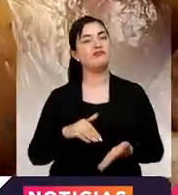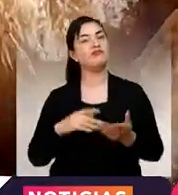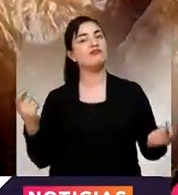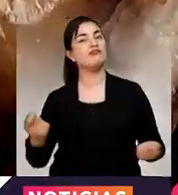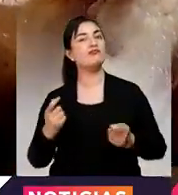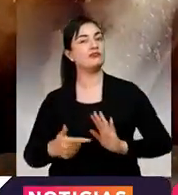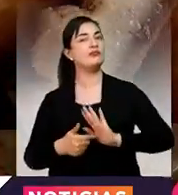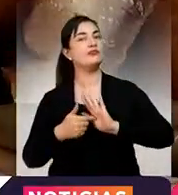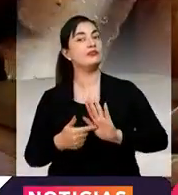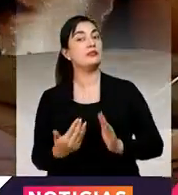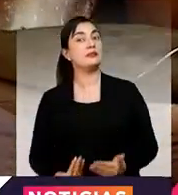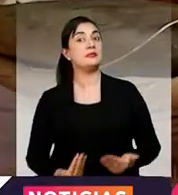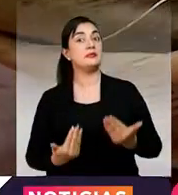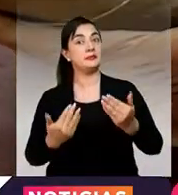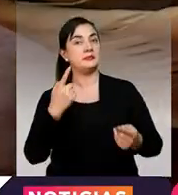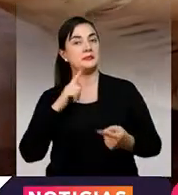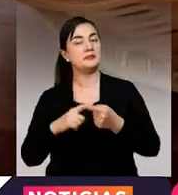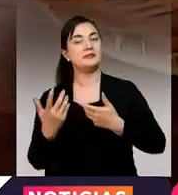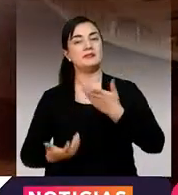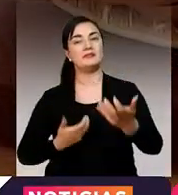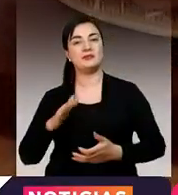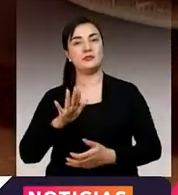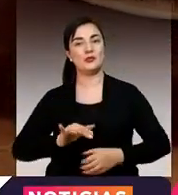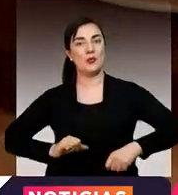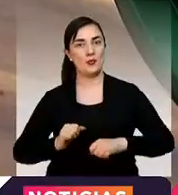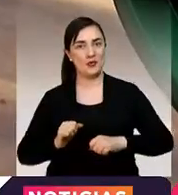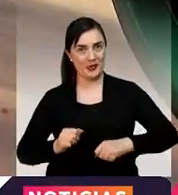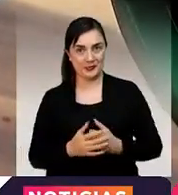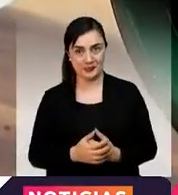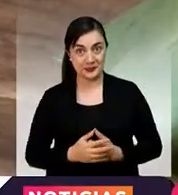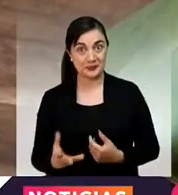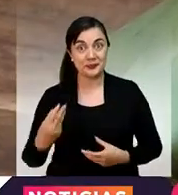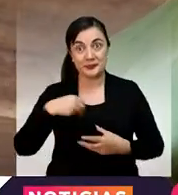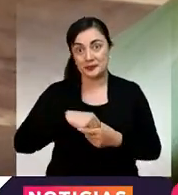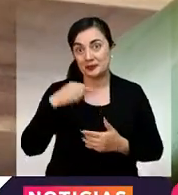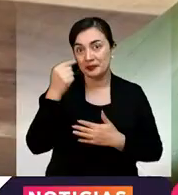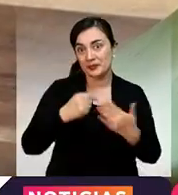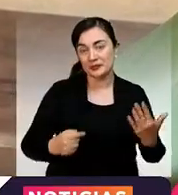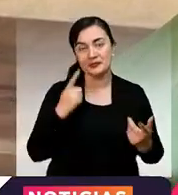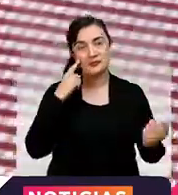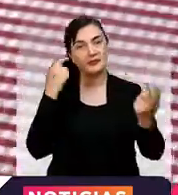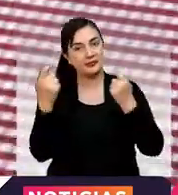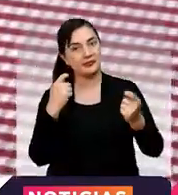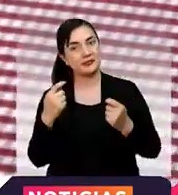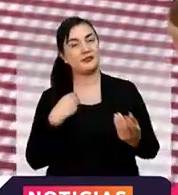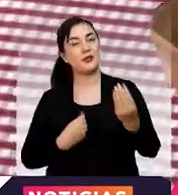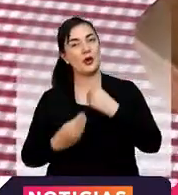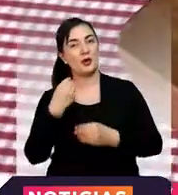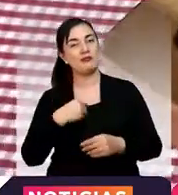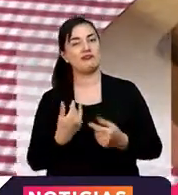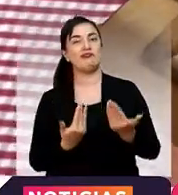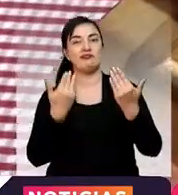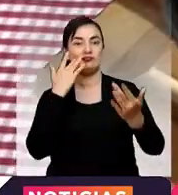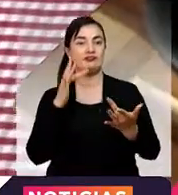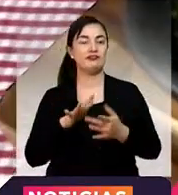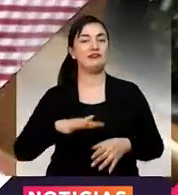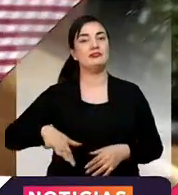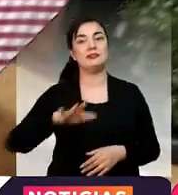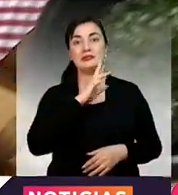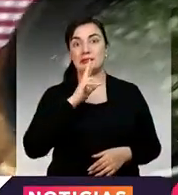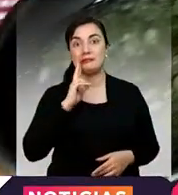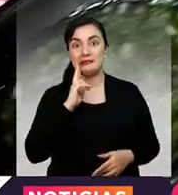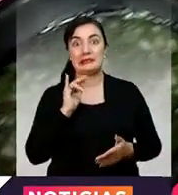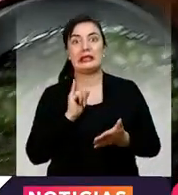emblemático de la gastronomía tradicional de Bogotá e incluirlo dentro de la estrategia de comida rápida de los restaurantes es uno de los